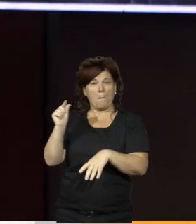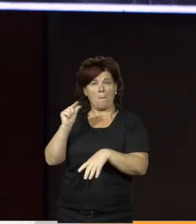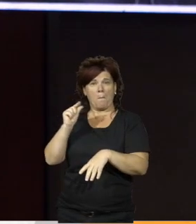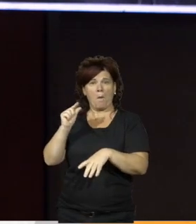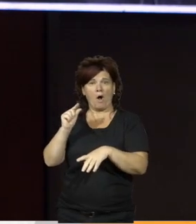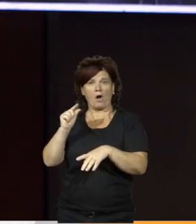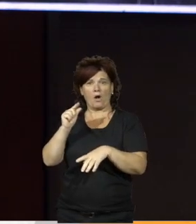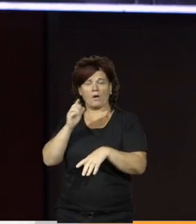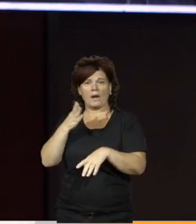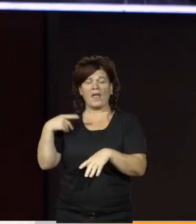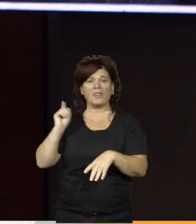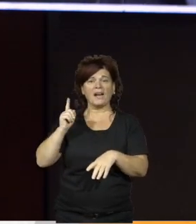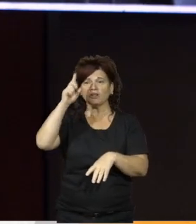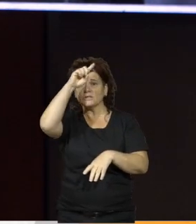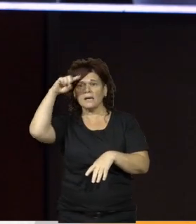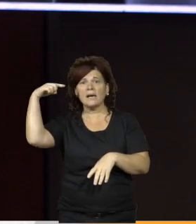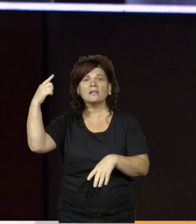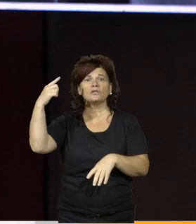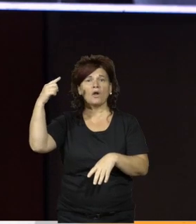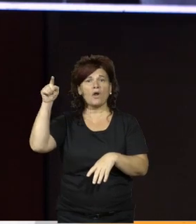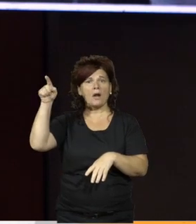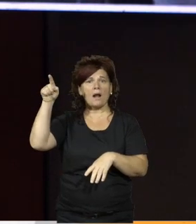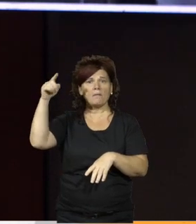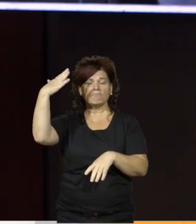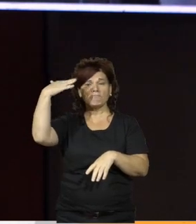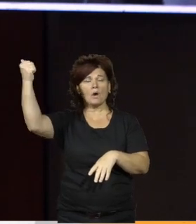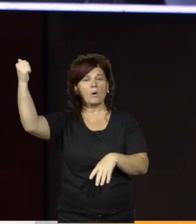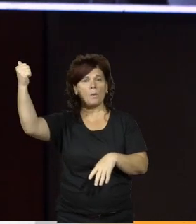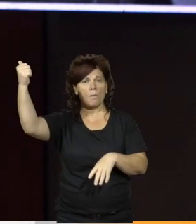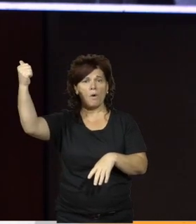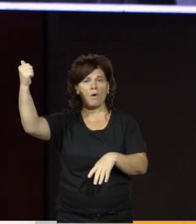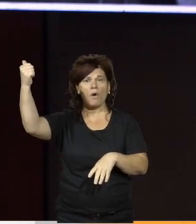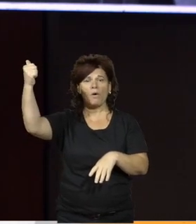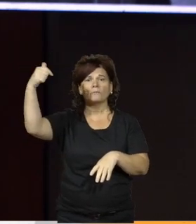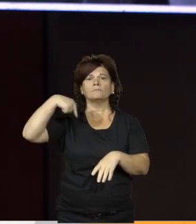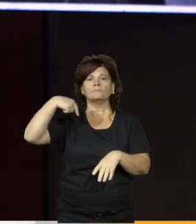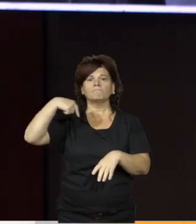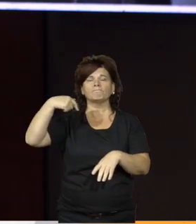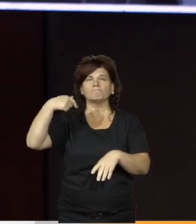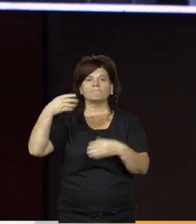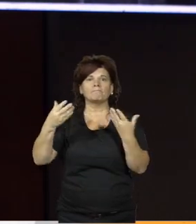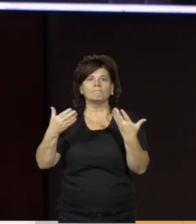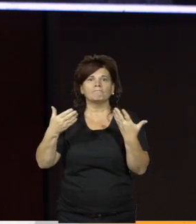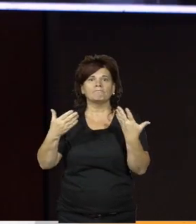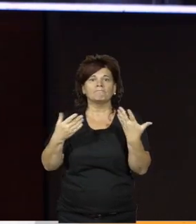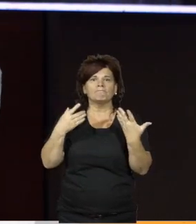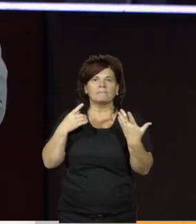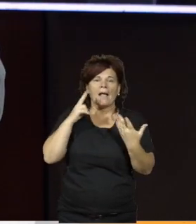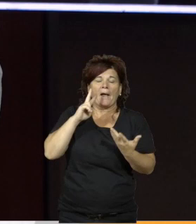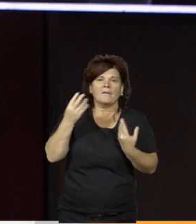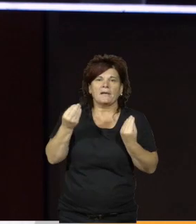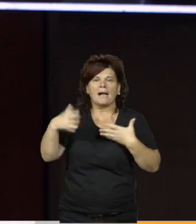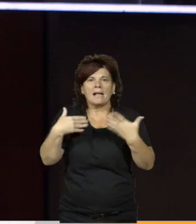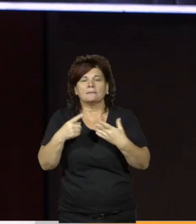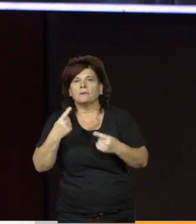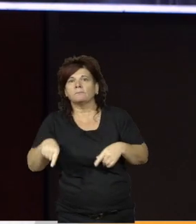hace un año que estoy, cuando el gobierno me convocó, le digo, bueno, ahora, bueno, ¿qué hacemos? Me dice, bueno, tratá